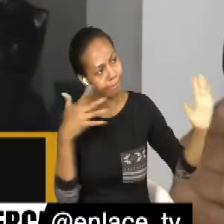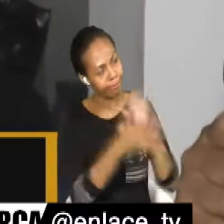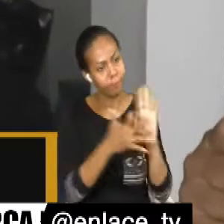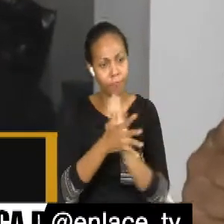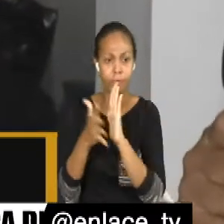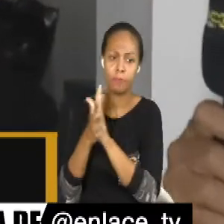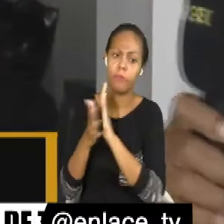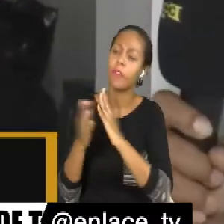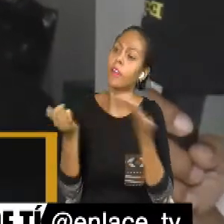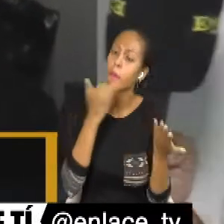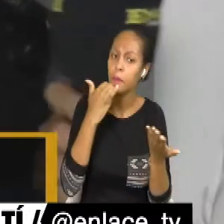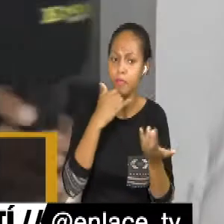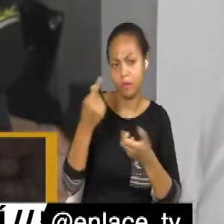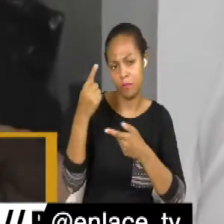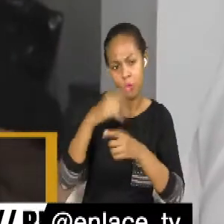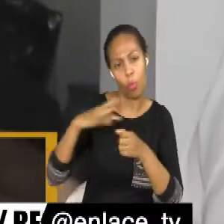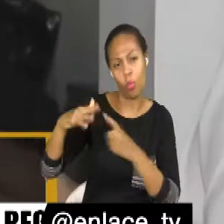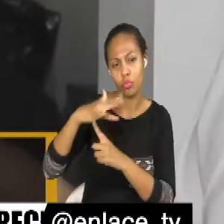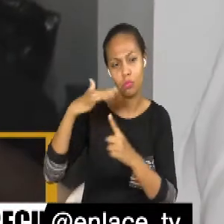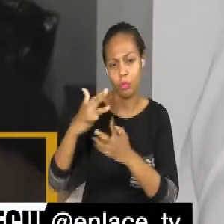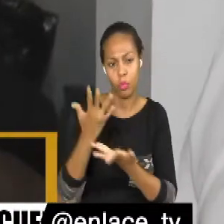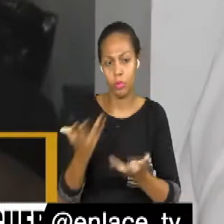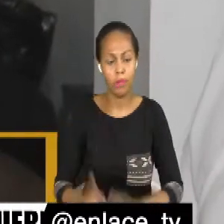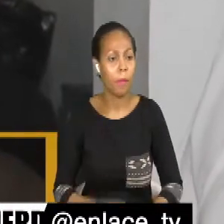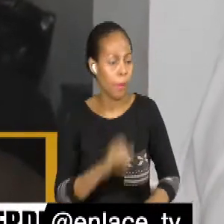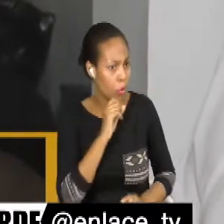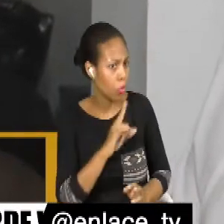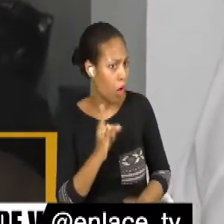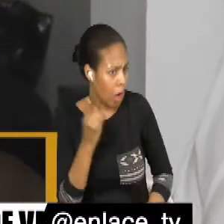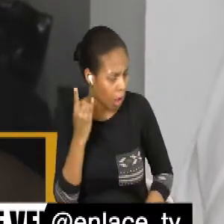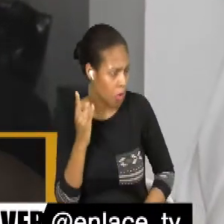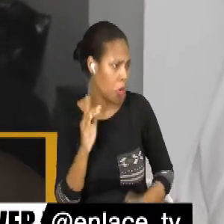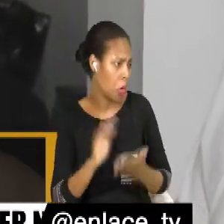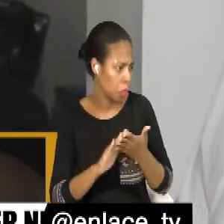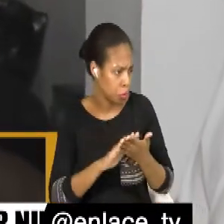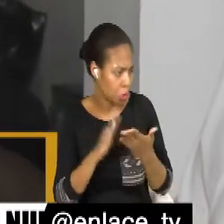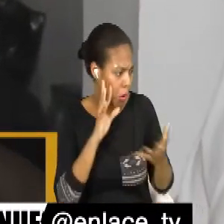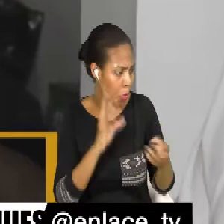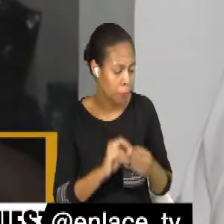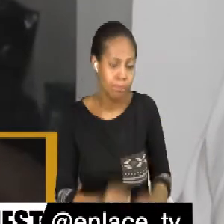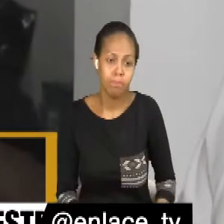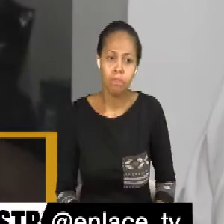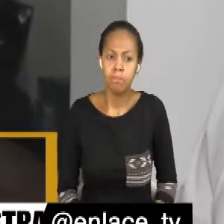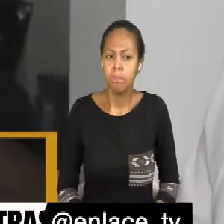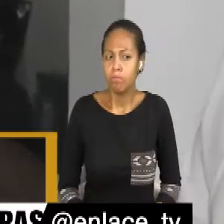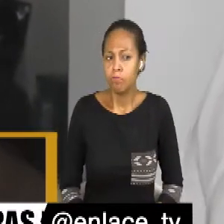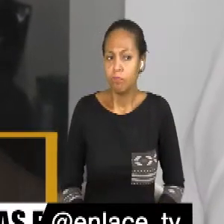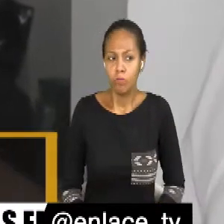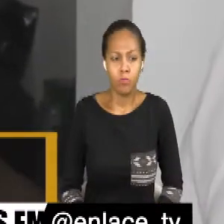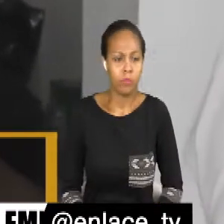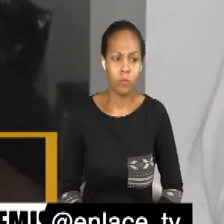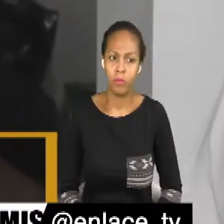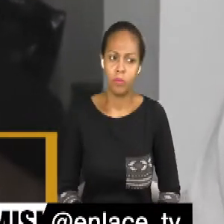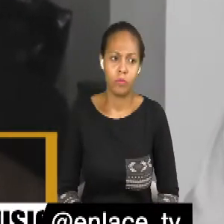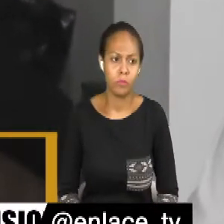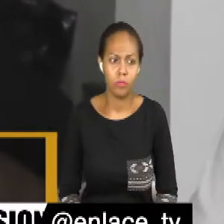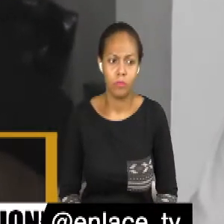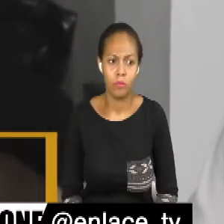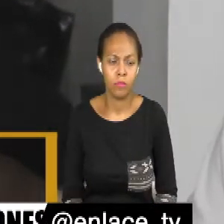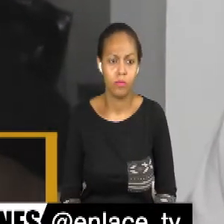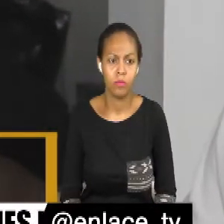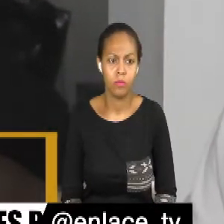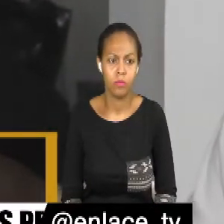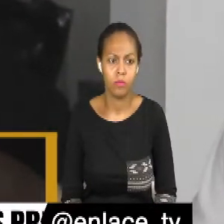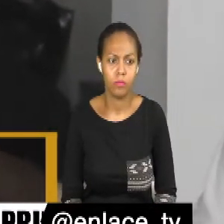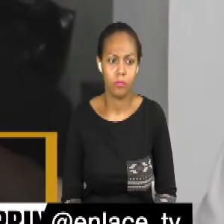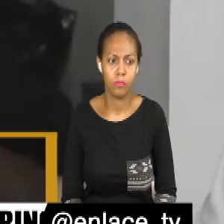no hay señales de arreglo? No, Pues muy buena la noticia,